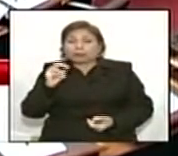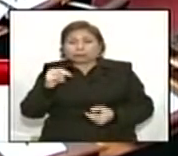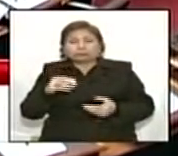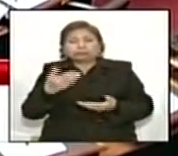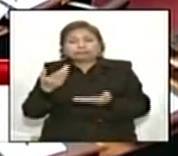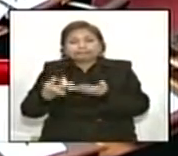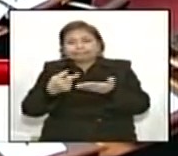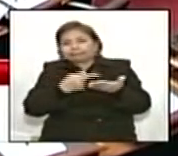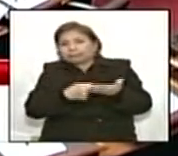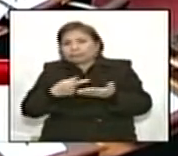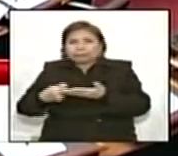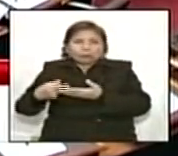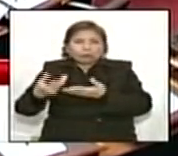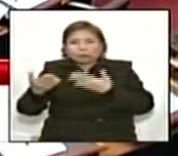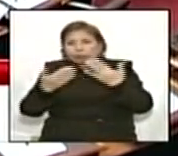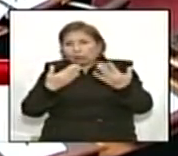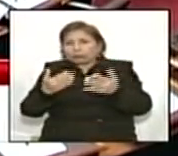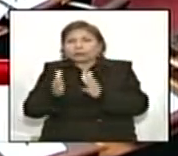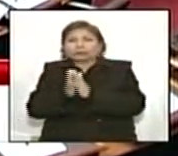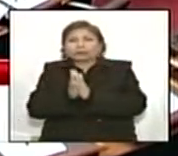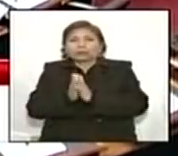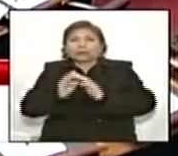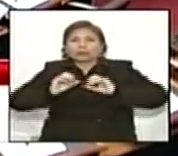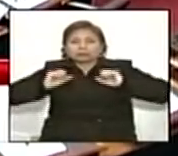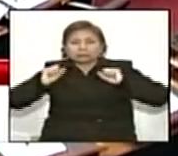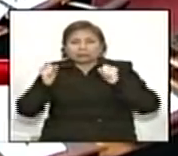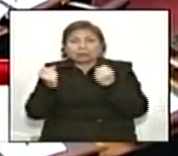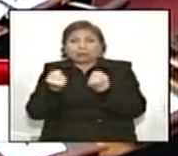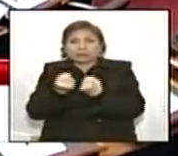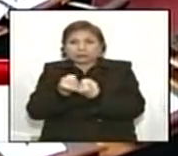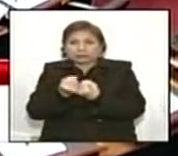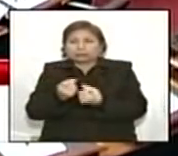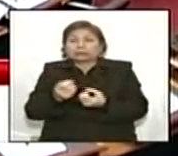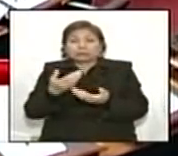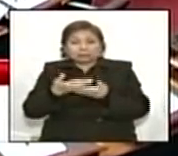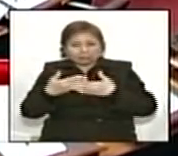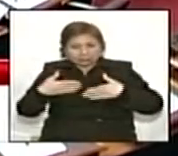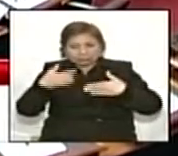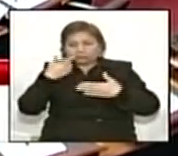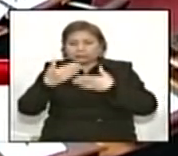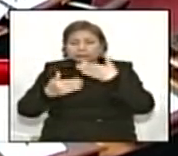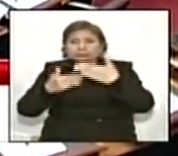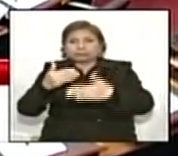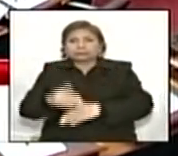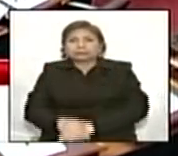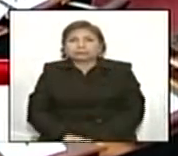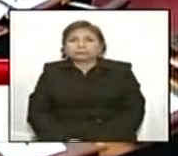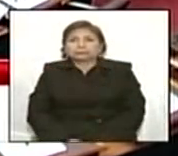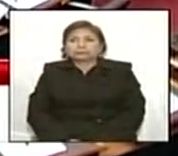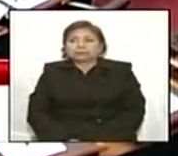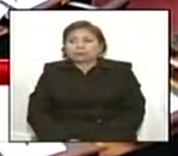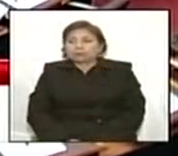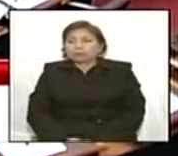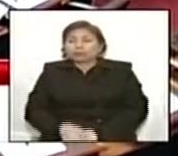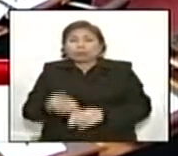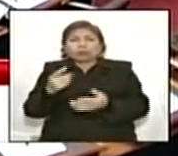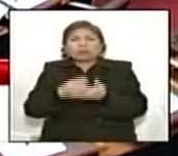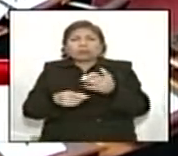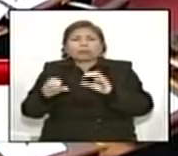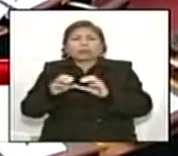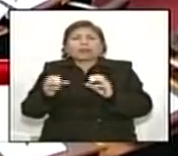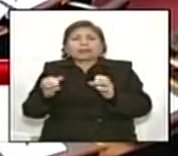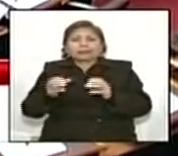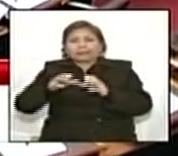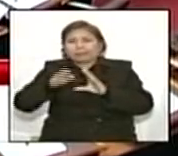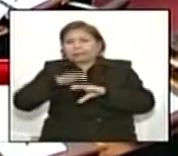embargo, va a tener, o sea, se puede terminar con la presidencia del presidente Vizcarra básicamente porque